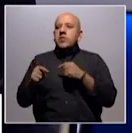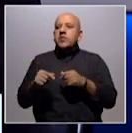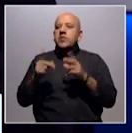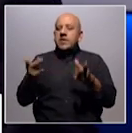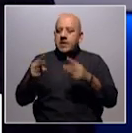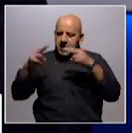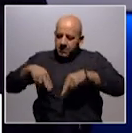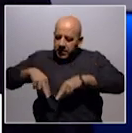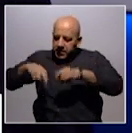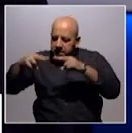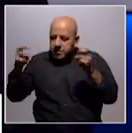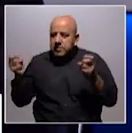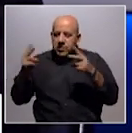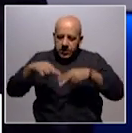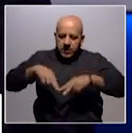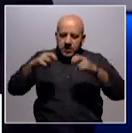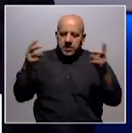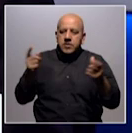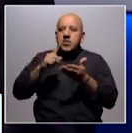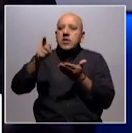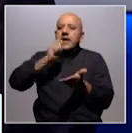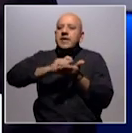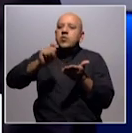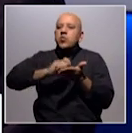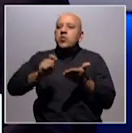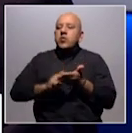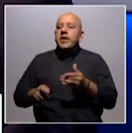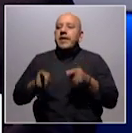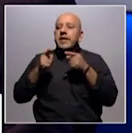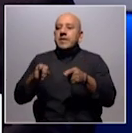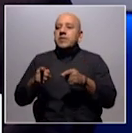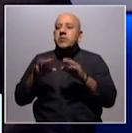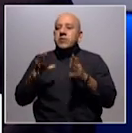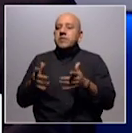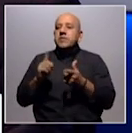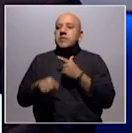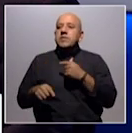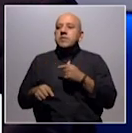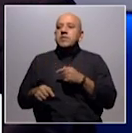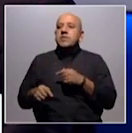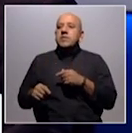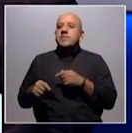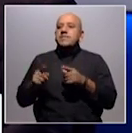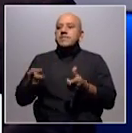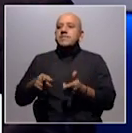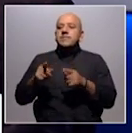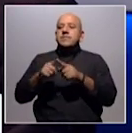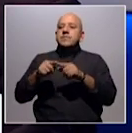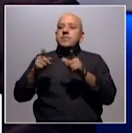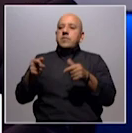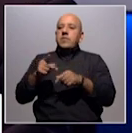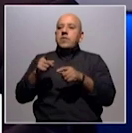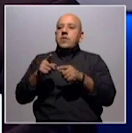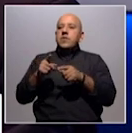investigación por lo tanto de la escritura eso alimenta un circuito muy virtuoso un círculo es muy